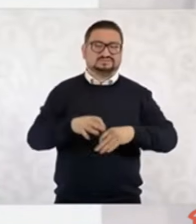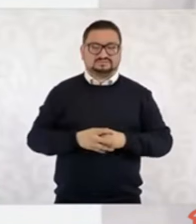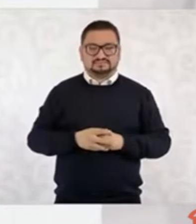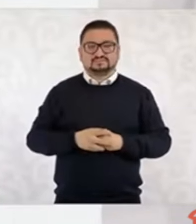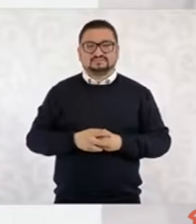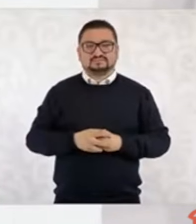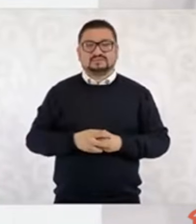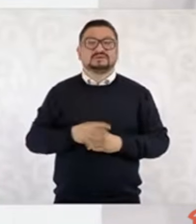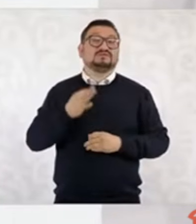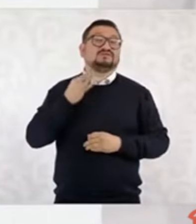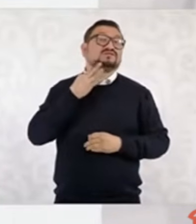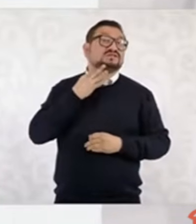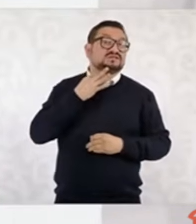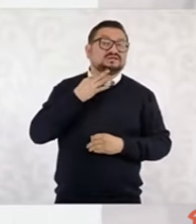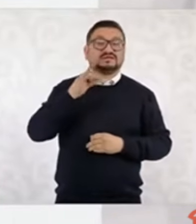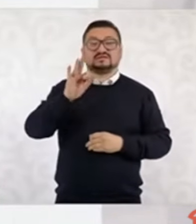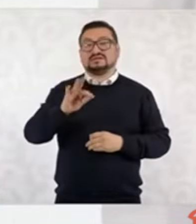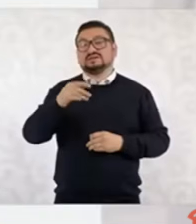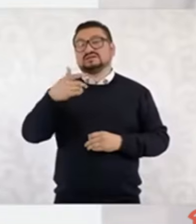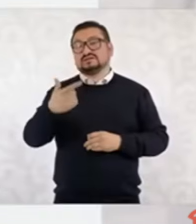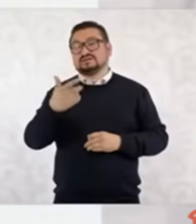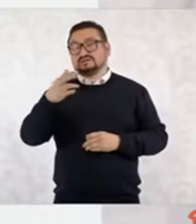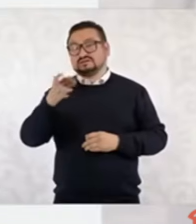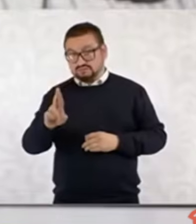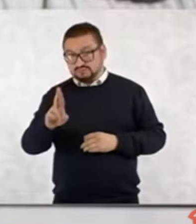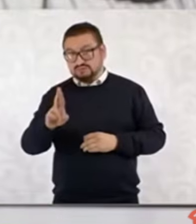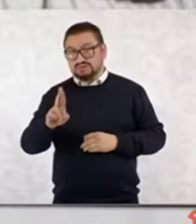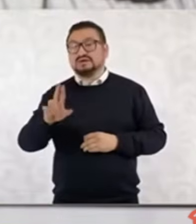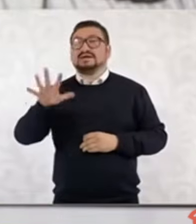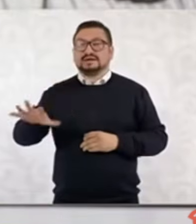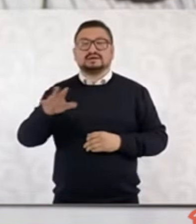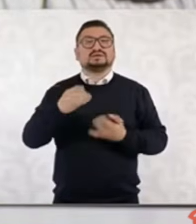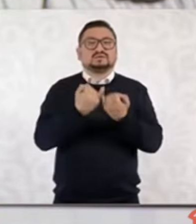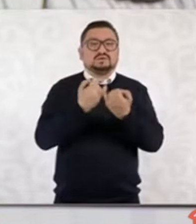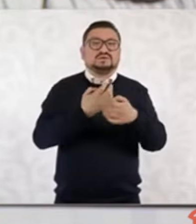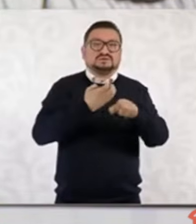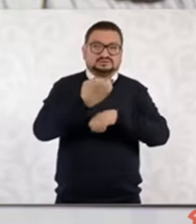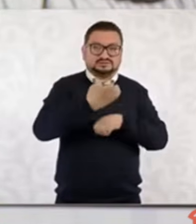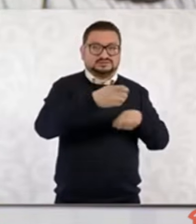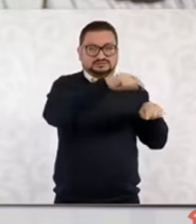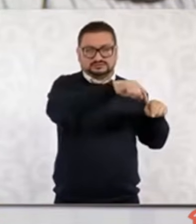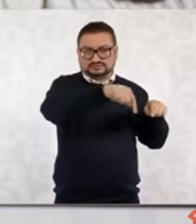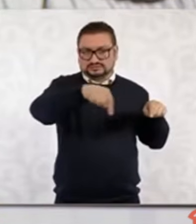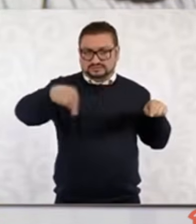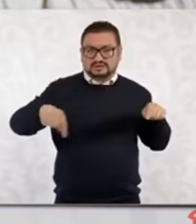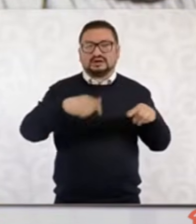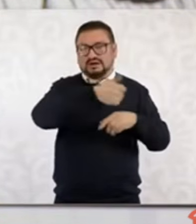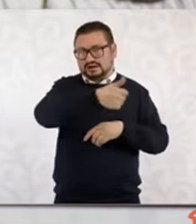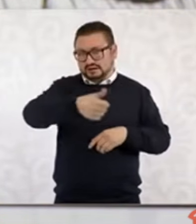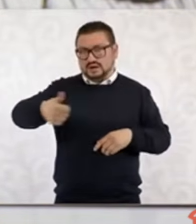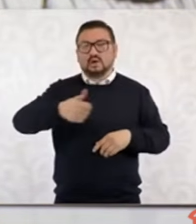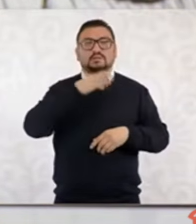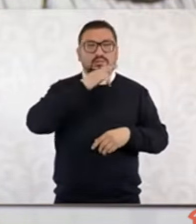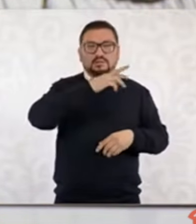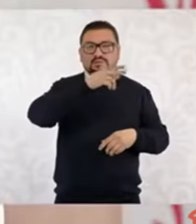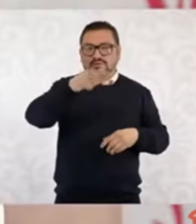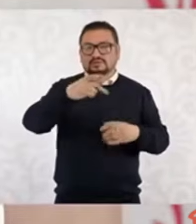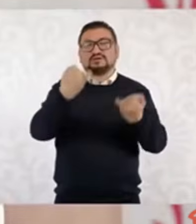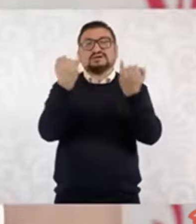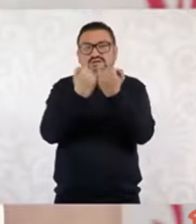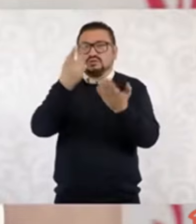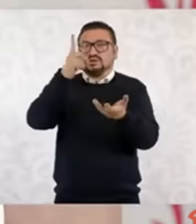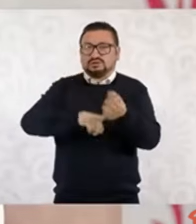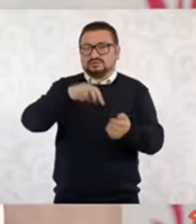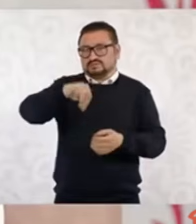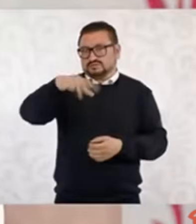Además de la Fiscalía General de la República están las fiscalías estatales, que por supuesto tienen que ir mejorando, y los ministerios públicos tienen que